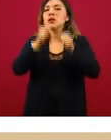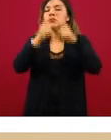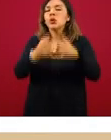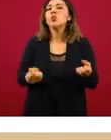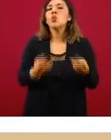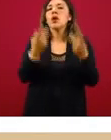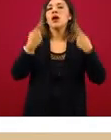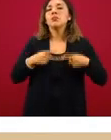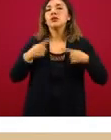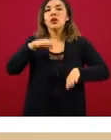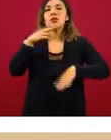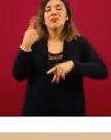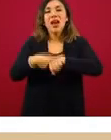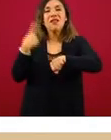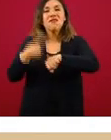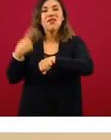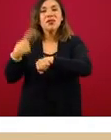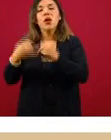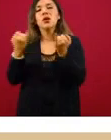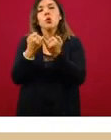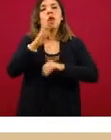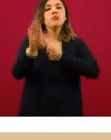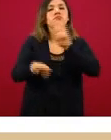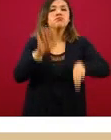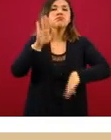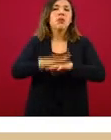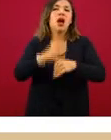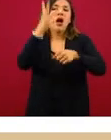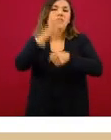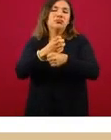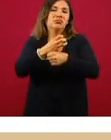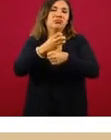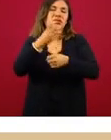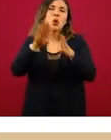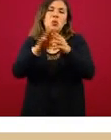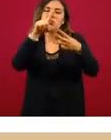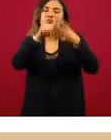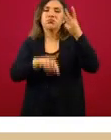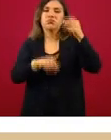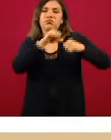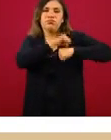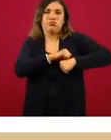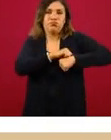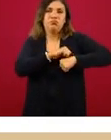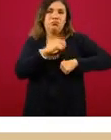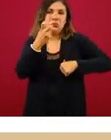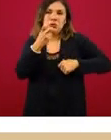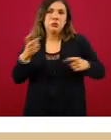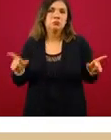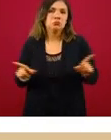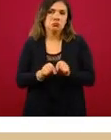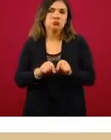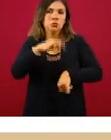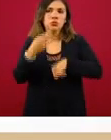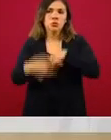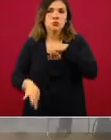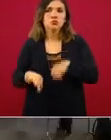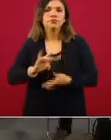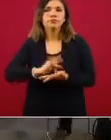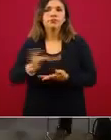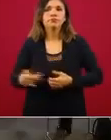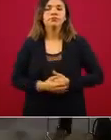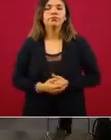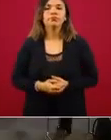enfermedad, en este caso con defunciones, también con la mayor cantidad de la ocurrencia. Y si mal no recuerdo, esta sería la última